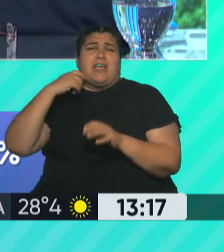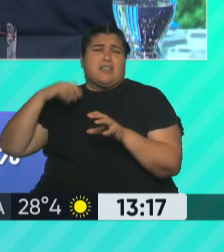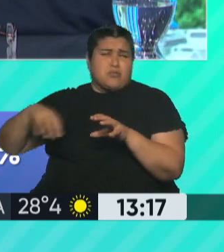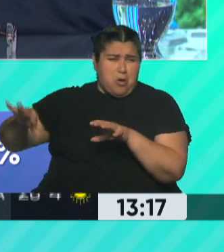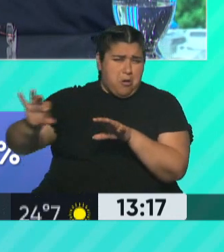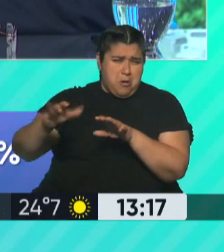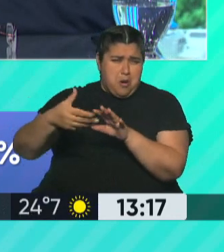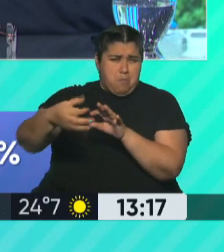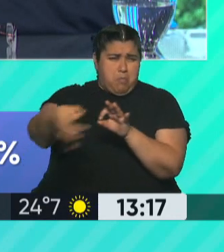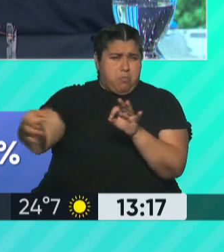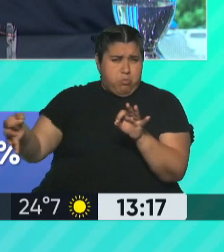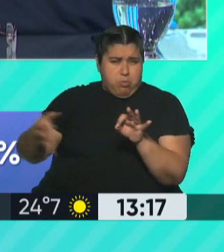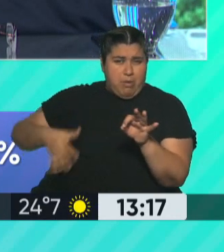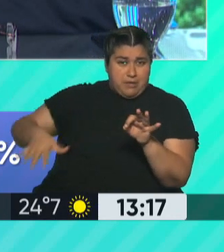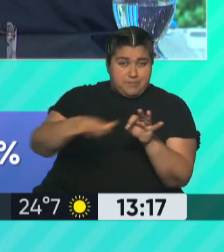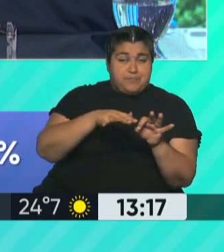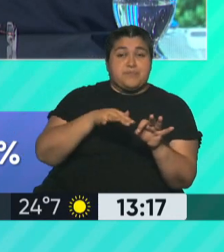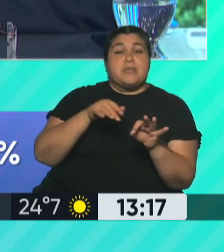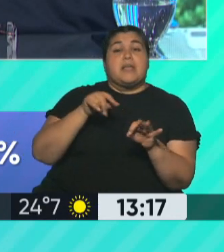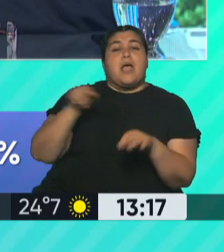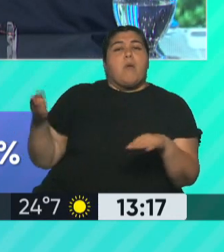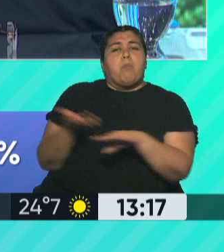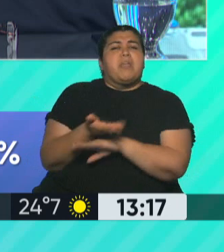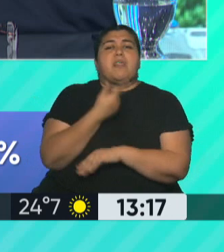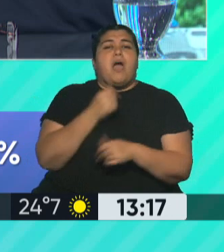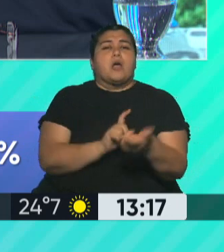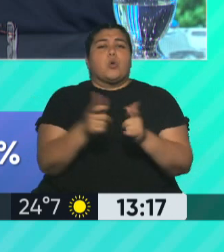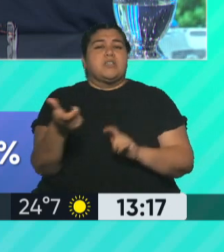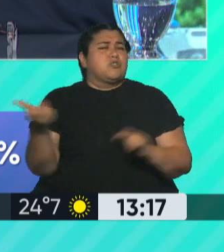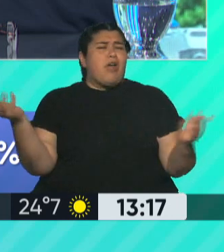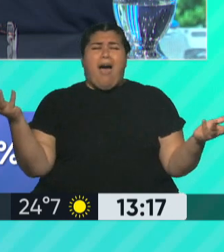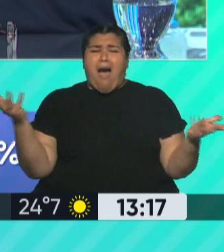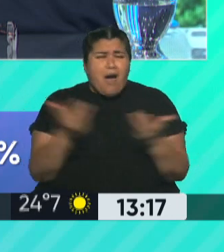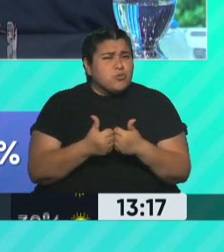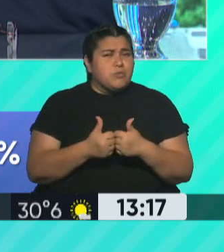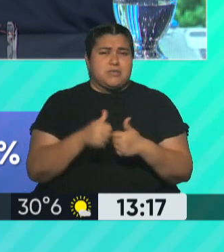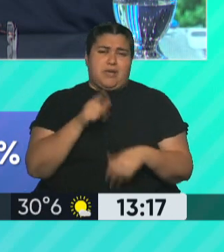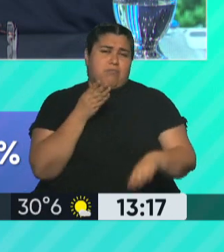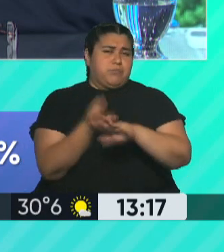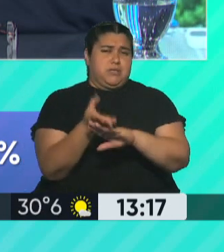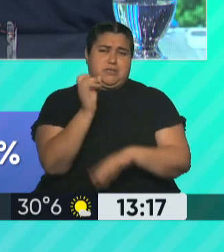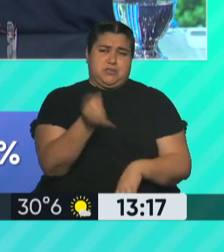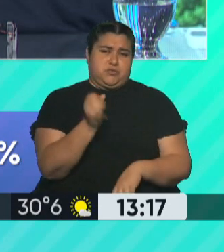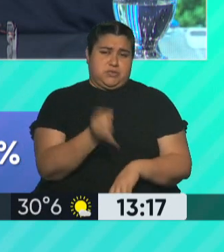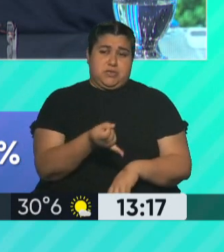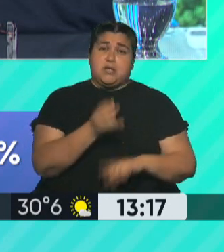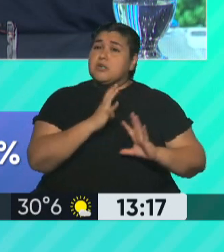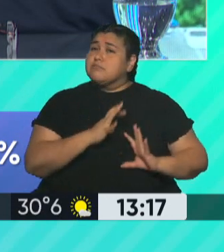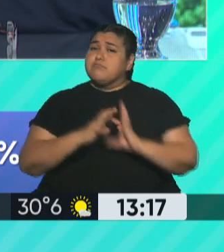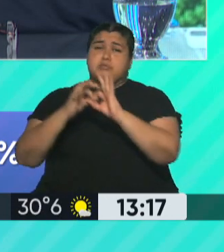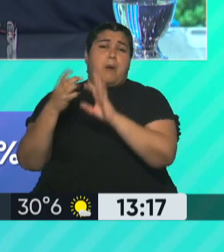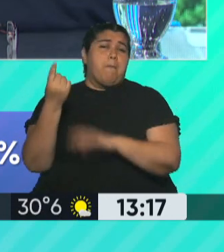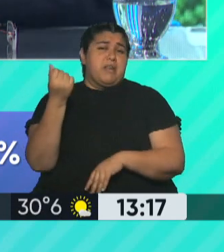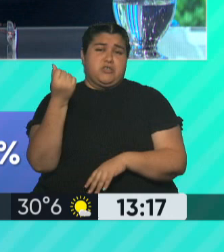poquito más también lo que pid es una actualización automática de acuerdo al índice de precio mayorista a partir del